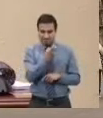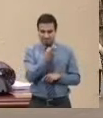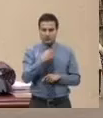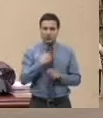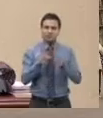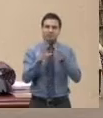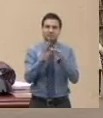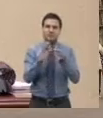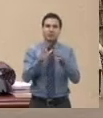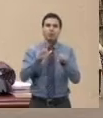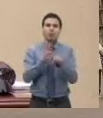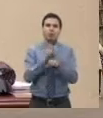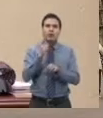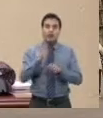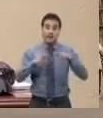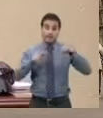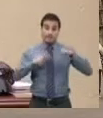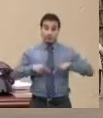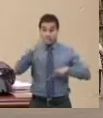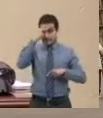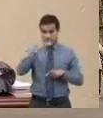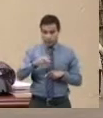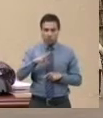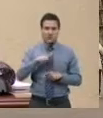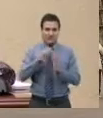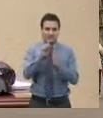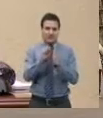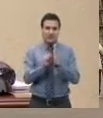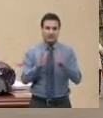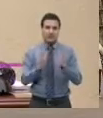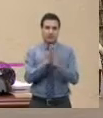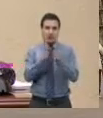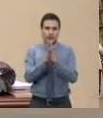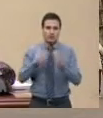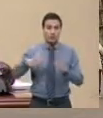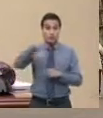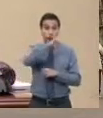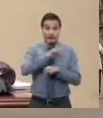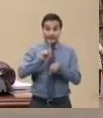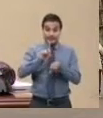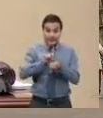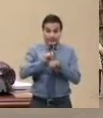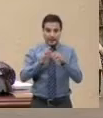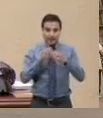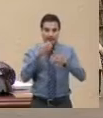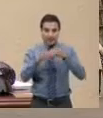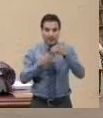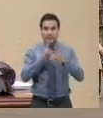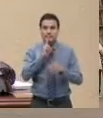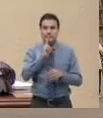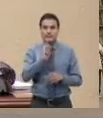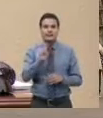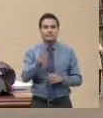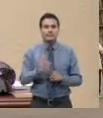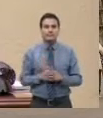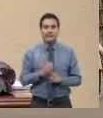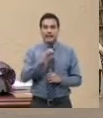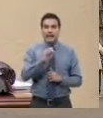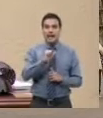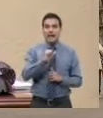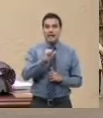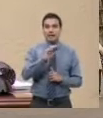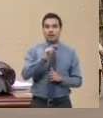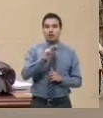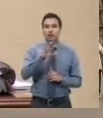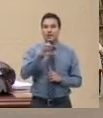los mexicanos nos hemos dado y que día a día seguimos recreando, implica que todos los actores